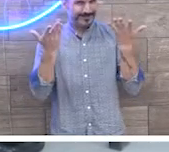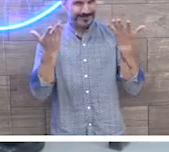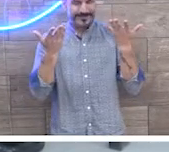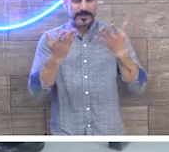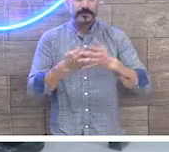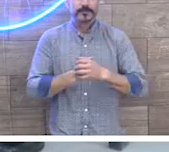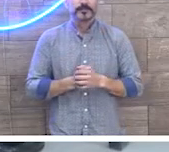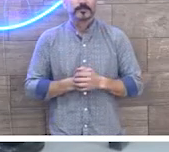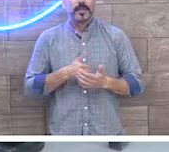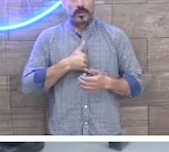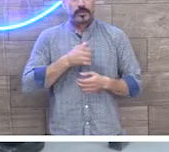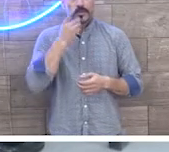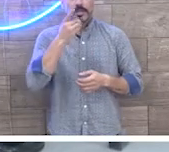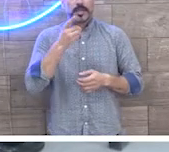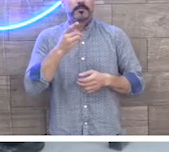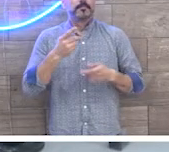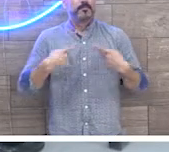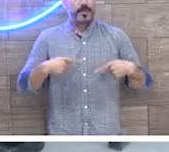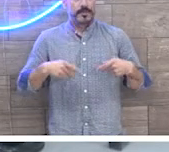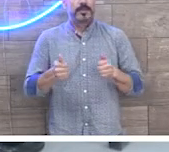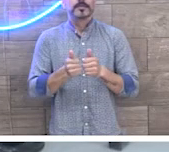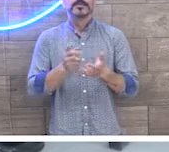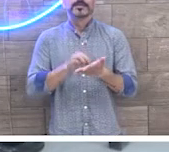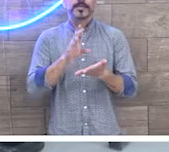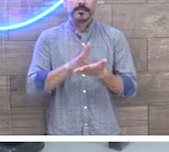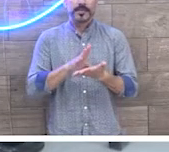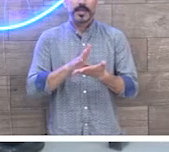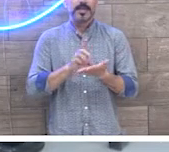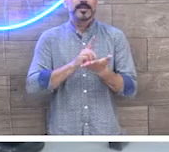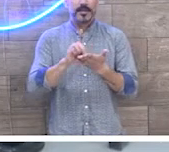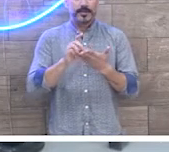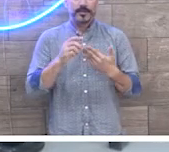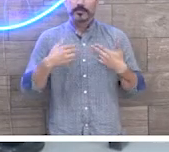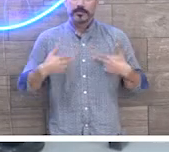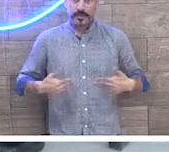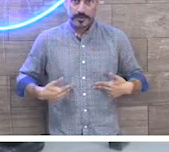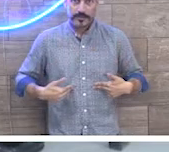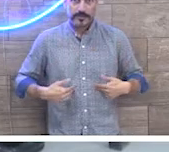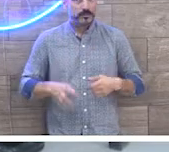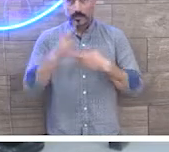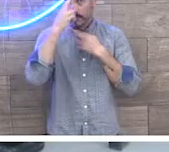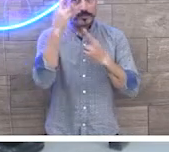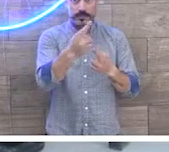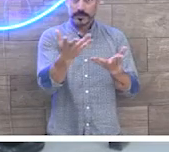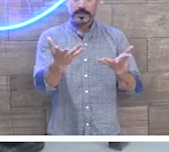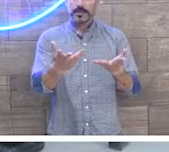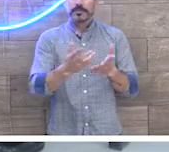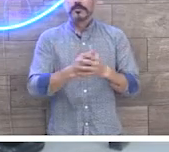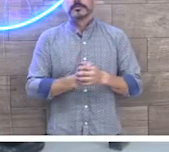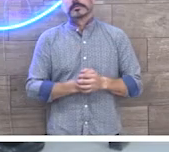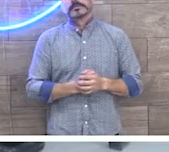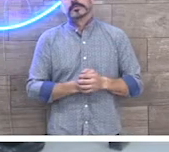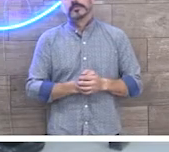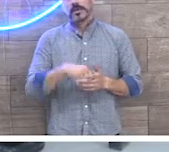se respetan. Uh-huh. Y él me dice, pues que no son mexicanos, ¿no? O sea, desde esa deberían perspectiva, de ¿no? Dice, decir, y él me dice, pues